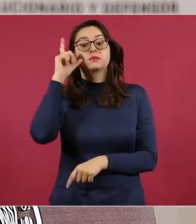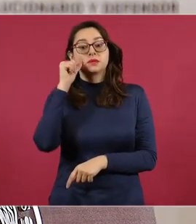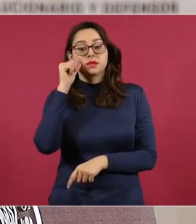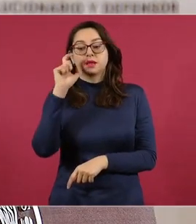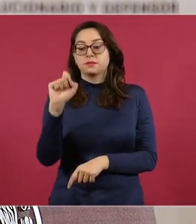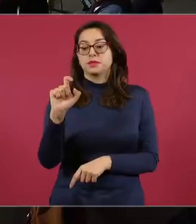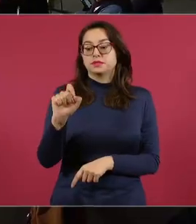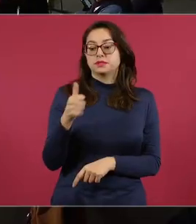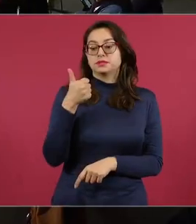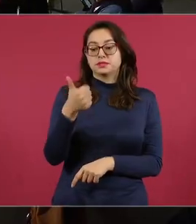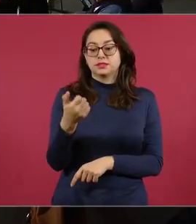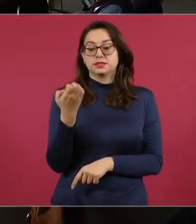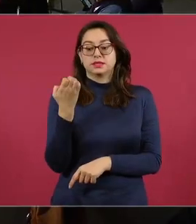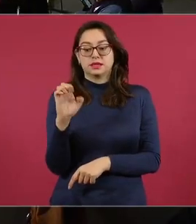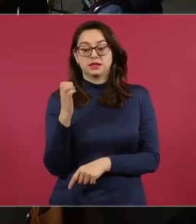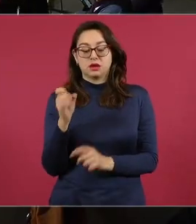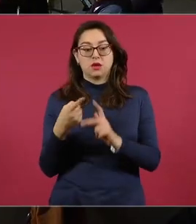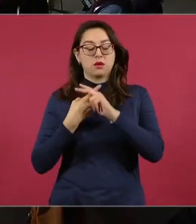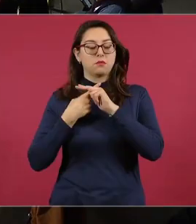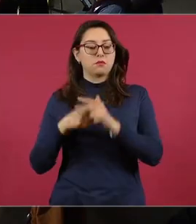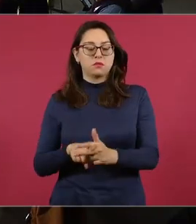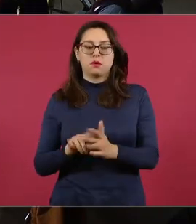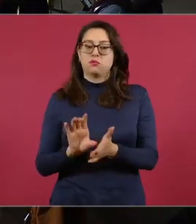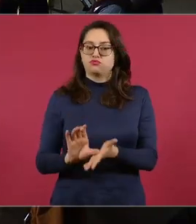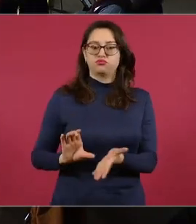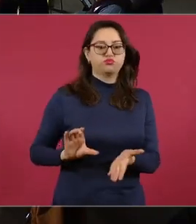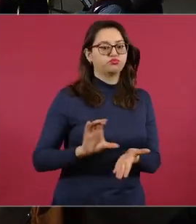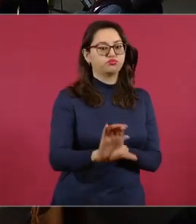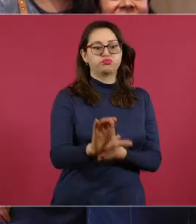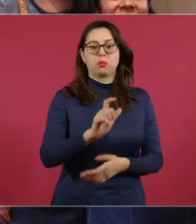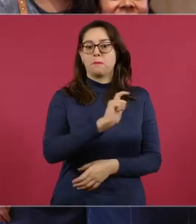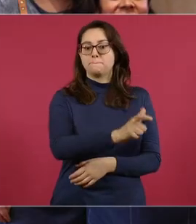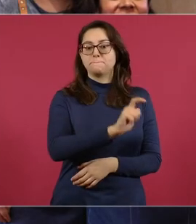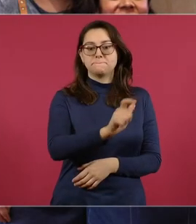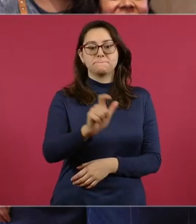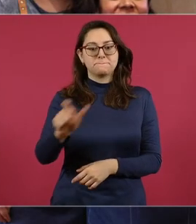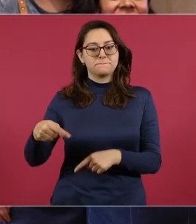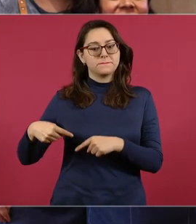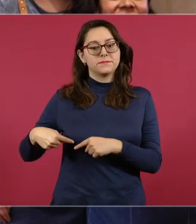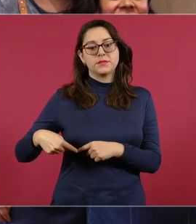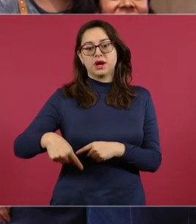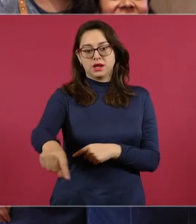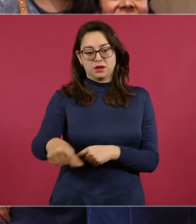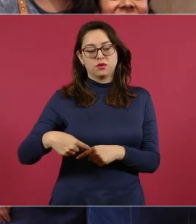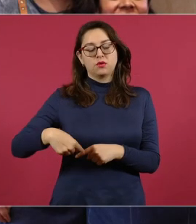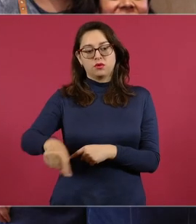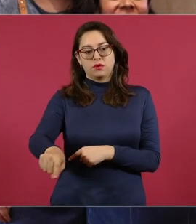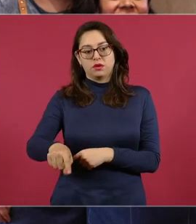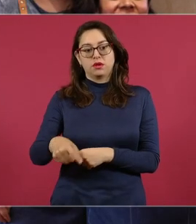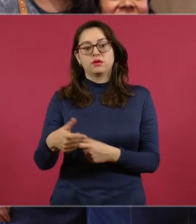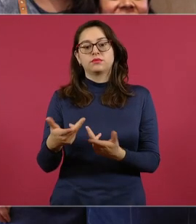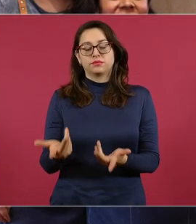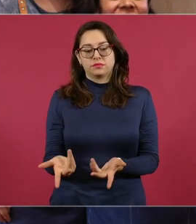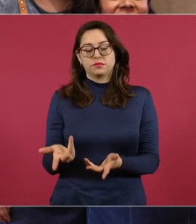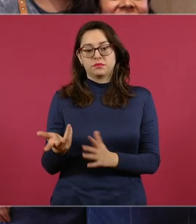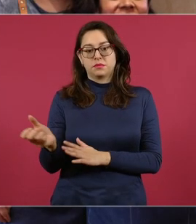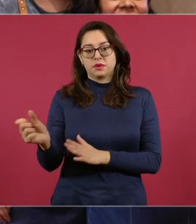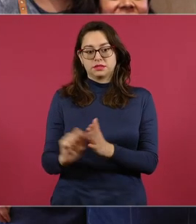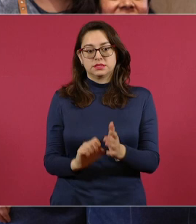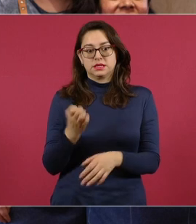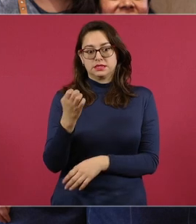enero, estaremos haciendo el pago de los jóvenes para este mes, justamente de estamos hablando